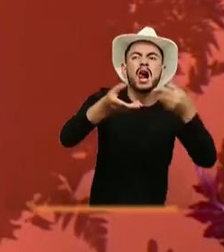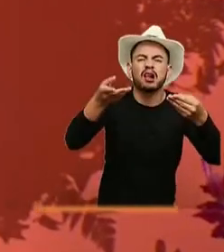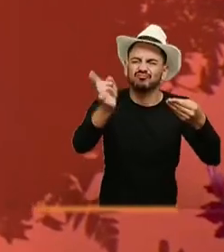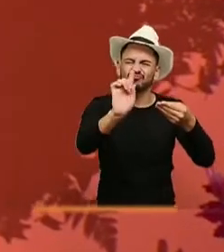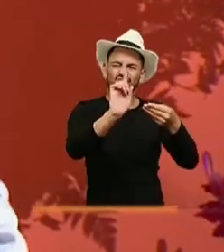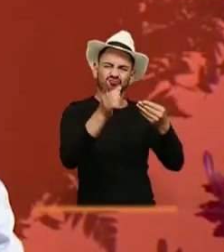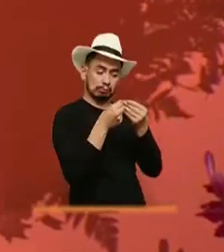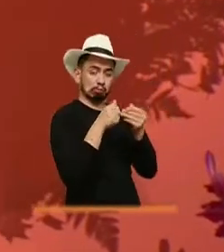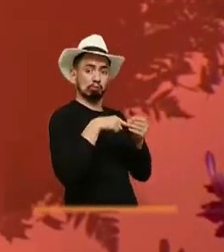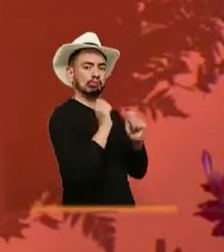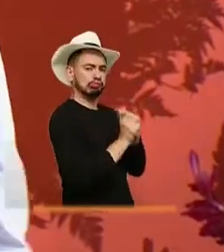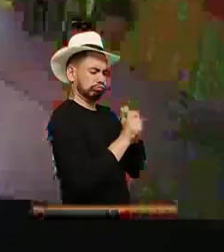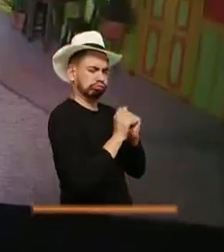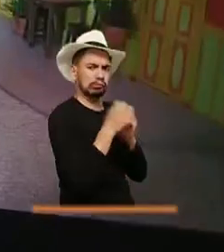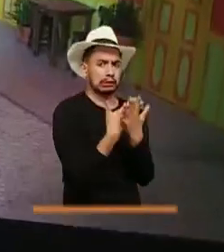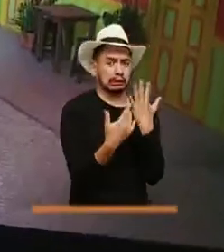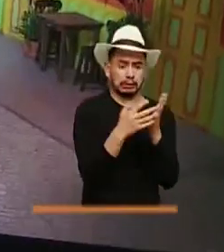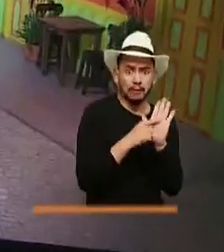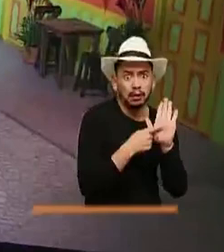plata delante un pobre.